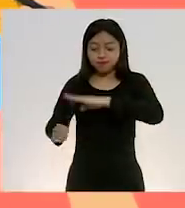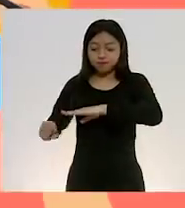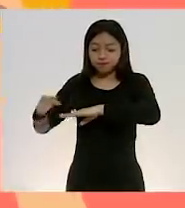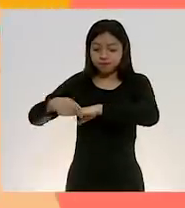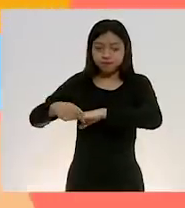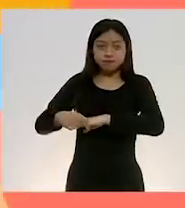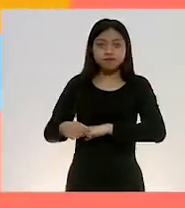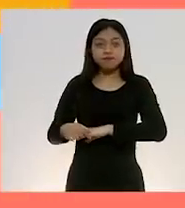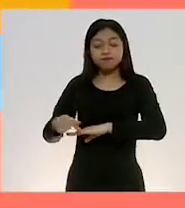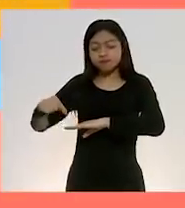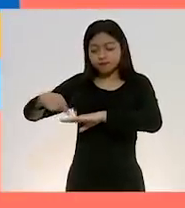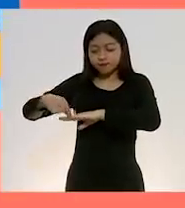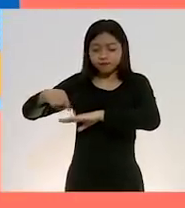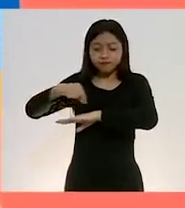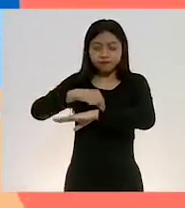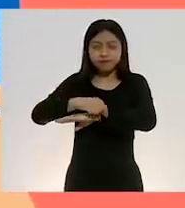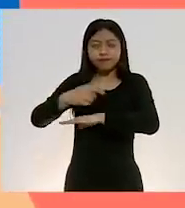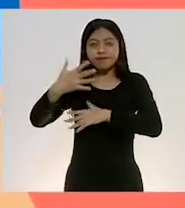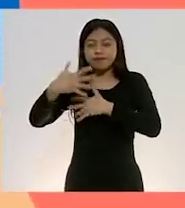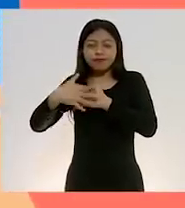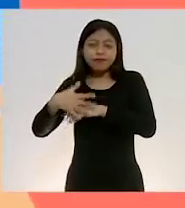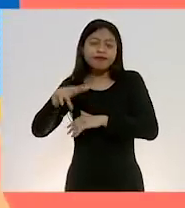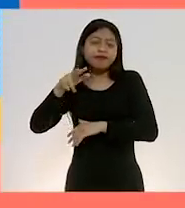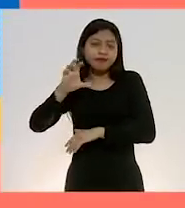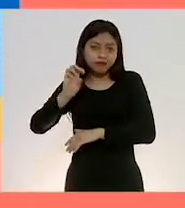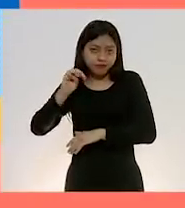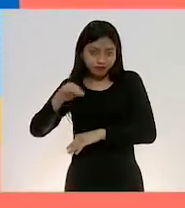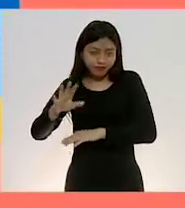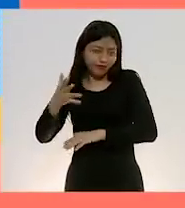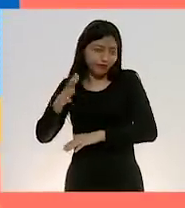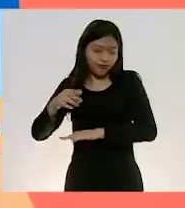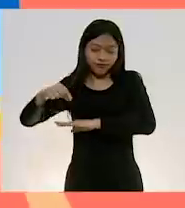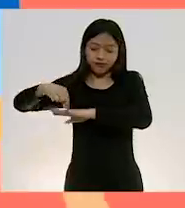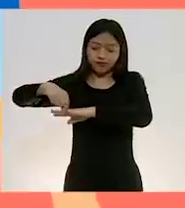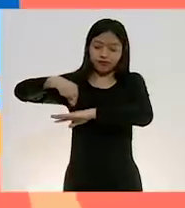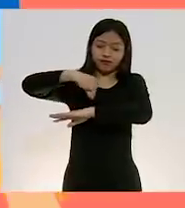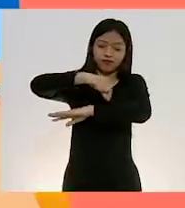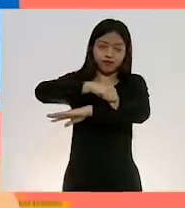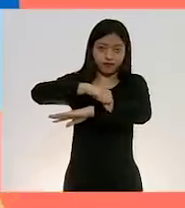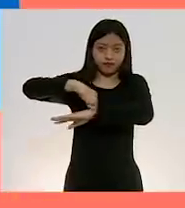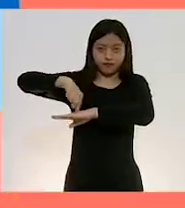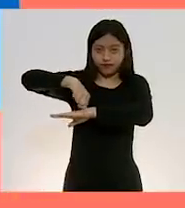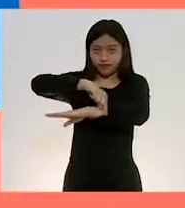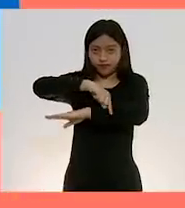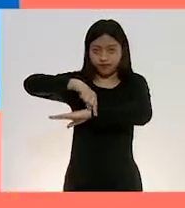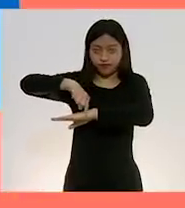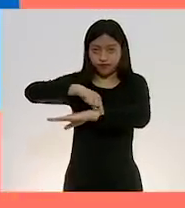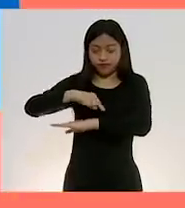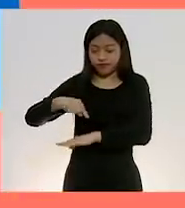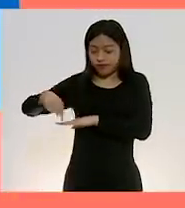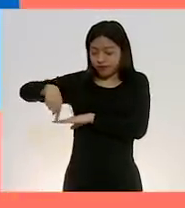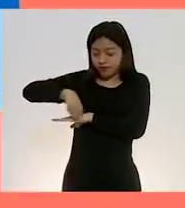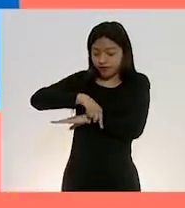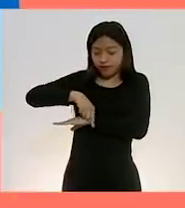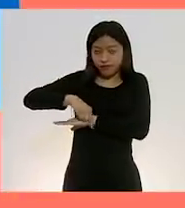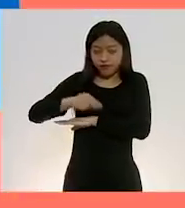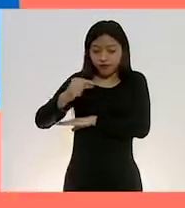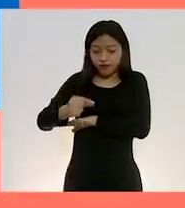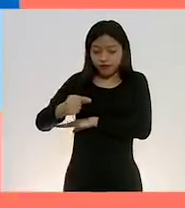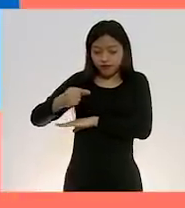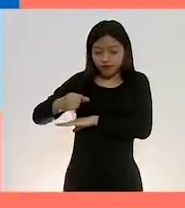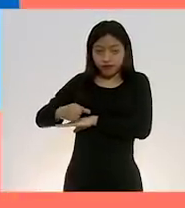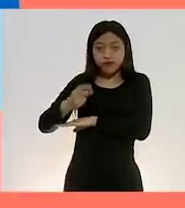el plumón o la pluma de 15 a 18 centímetros de largo de un lado, dejando un margen de